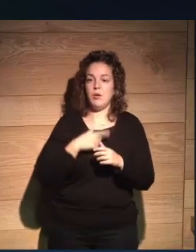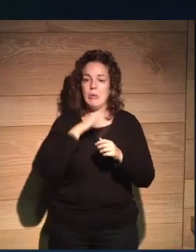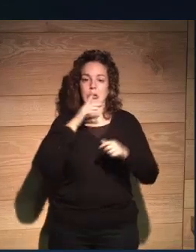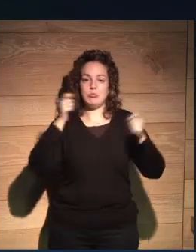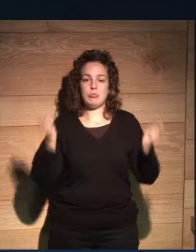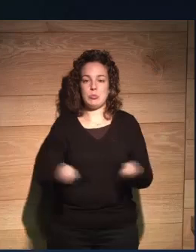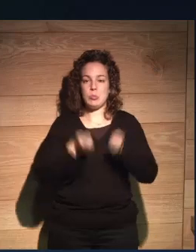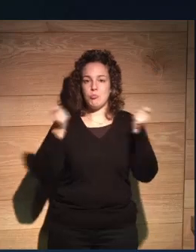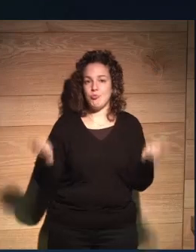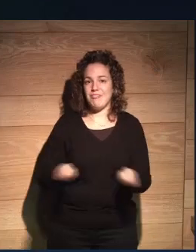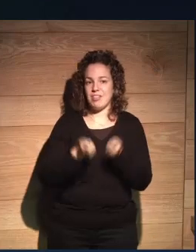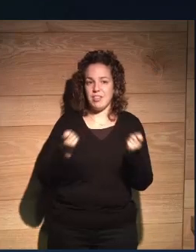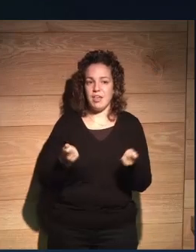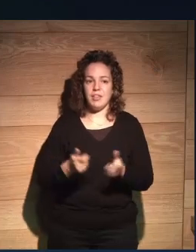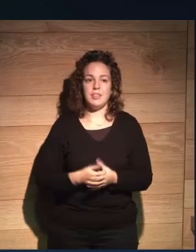publicitar